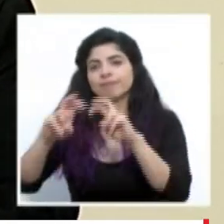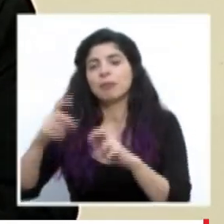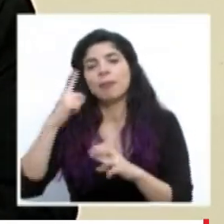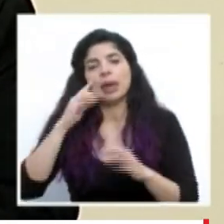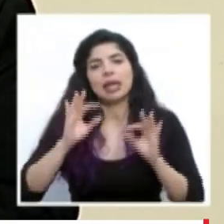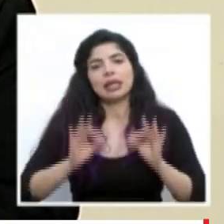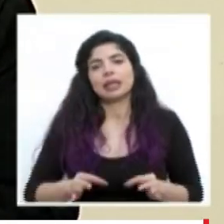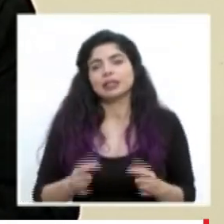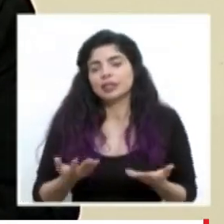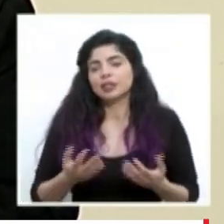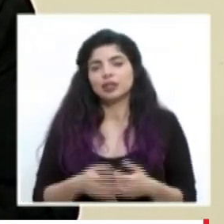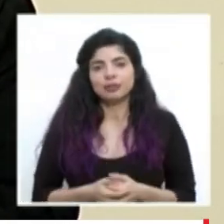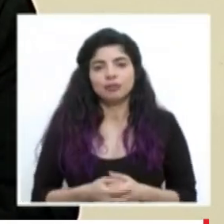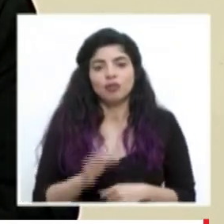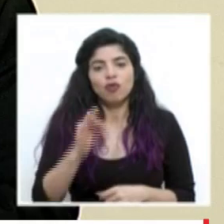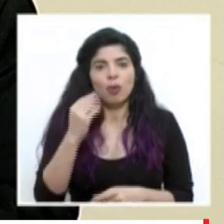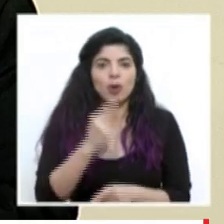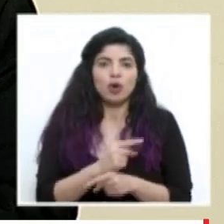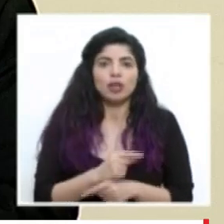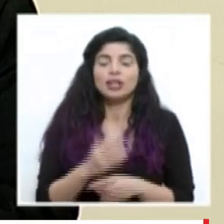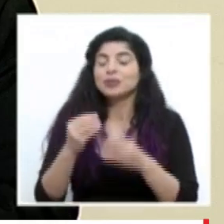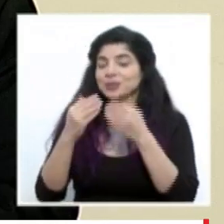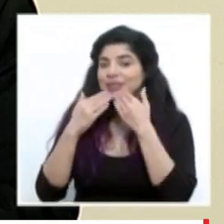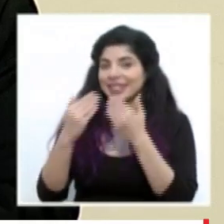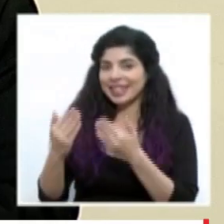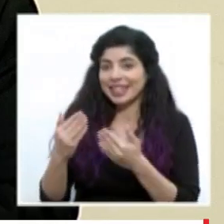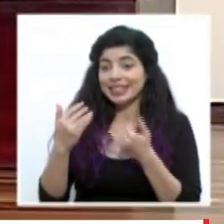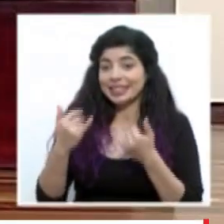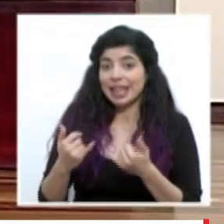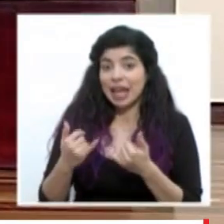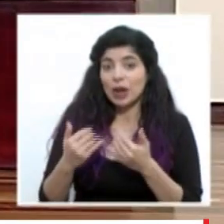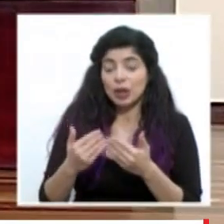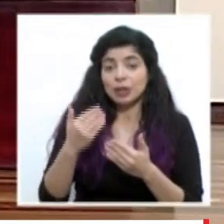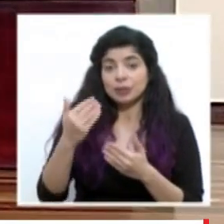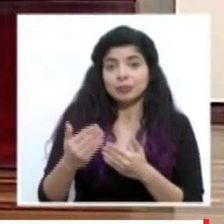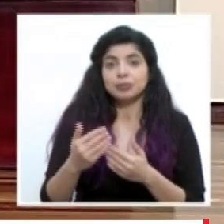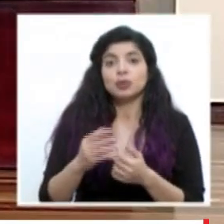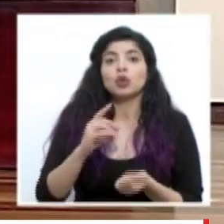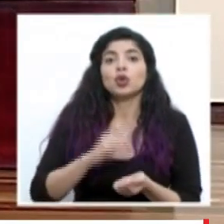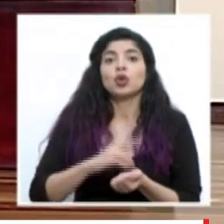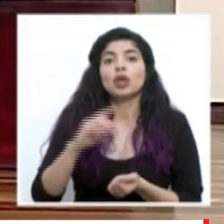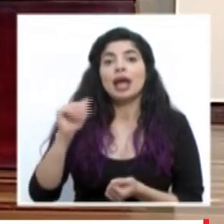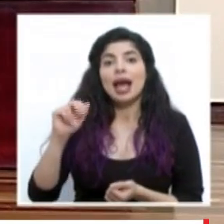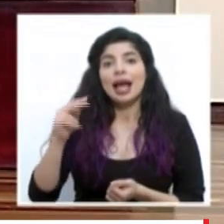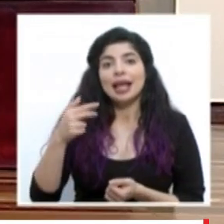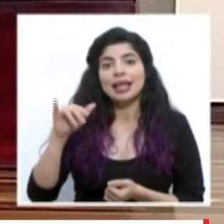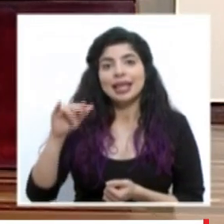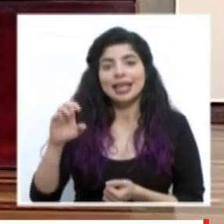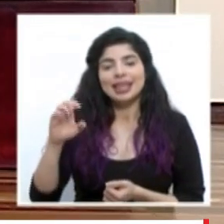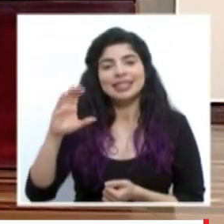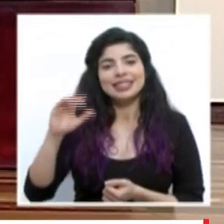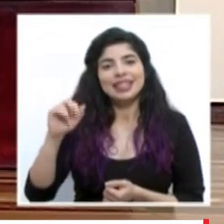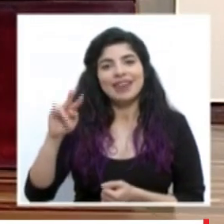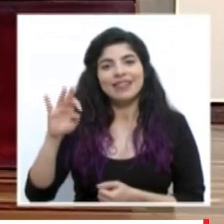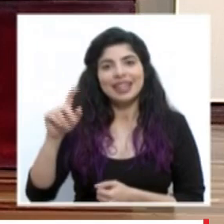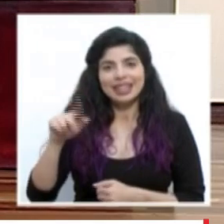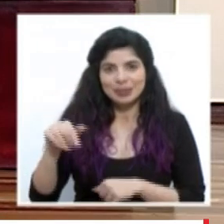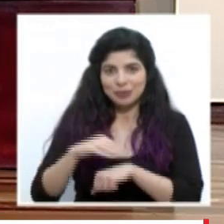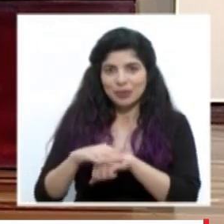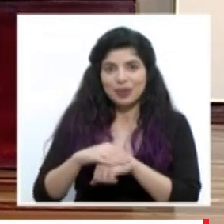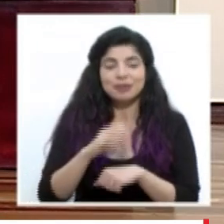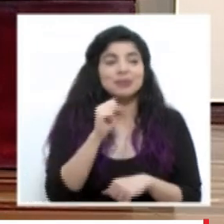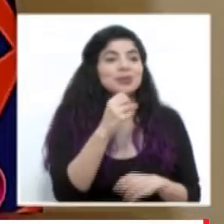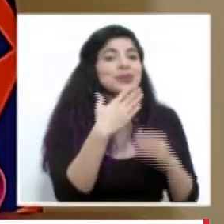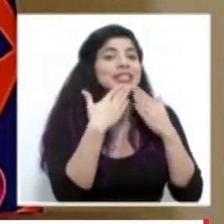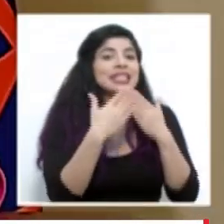poder tomar una decisión correcta. Muchas gracias. A continuación escuchamos a la doctora Angie Cervantes, por favor. Sí,